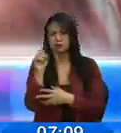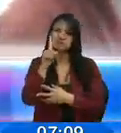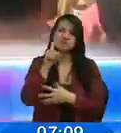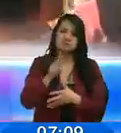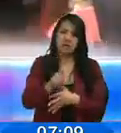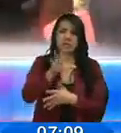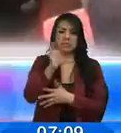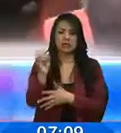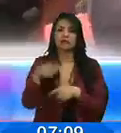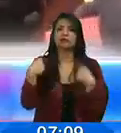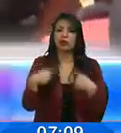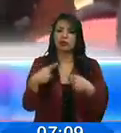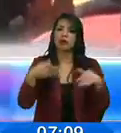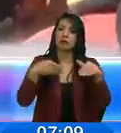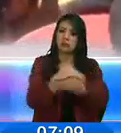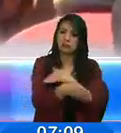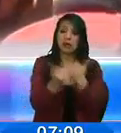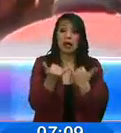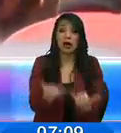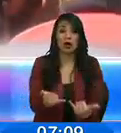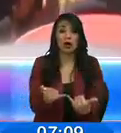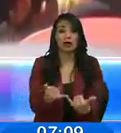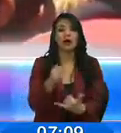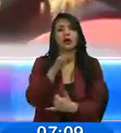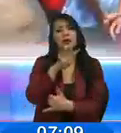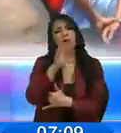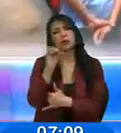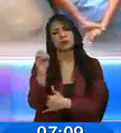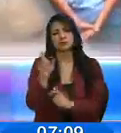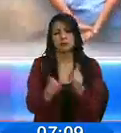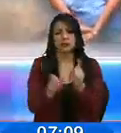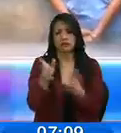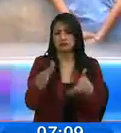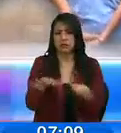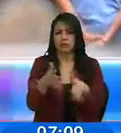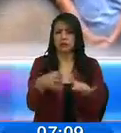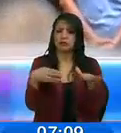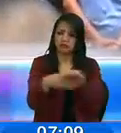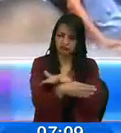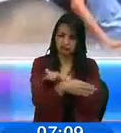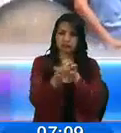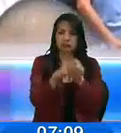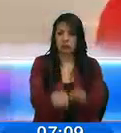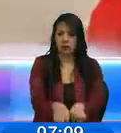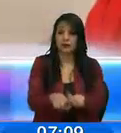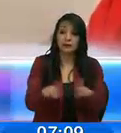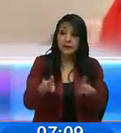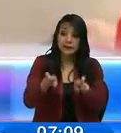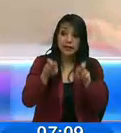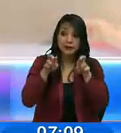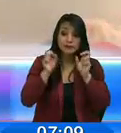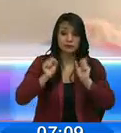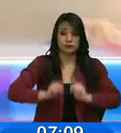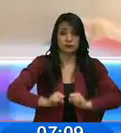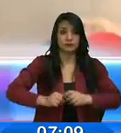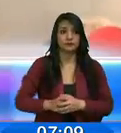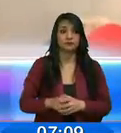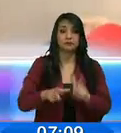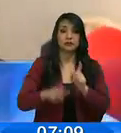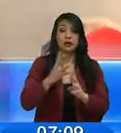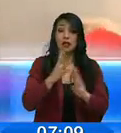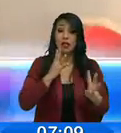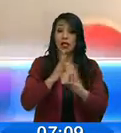ingresaban diariamente al país. Hoy está en un promedio de 400 personas que se les permite el paso de manera legal. Se encuentran a la espera de